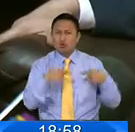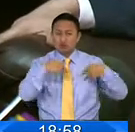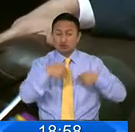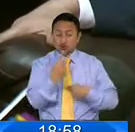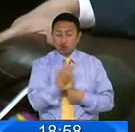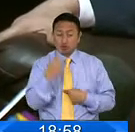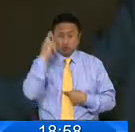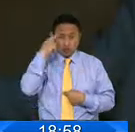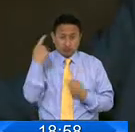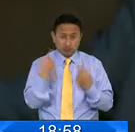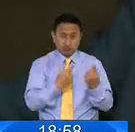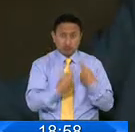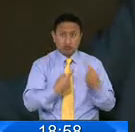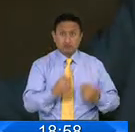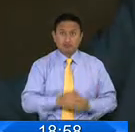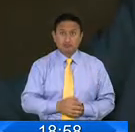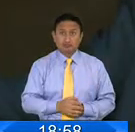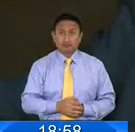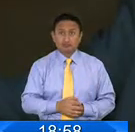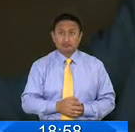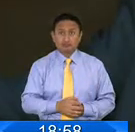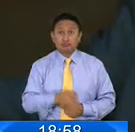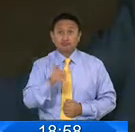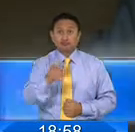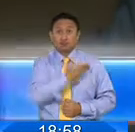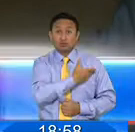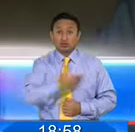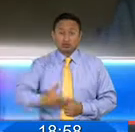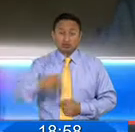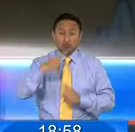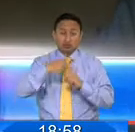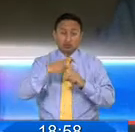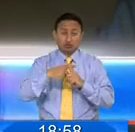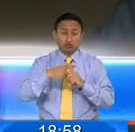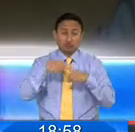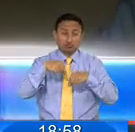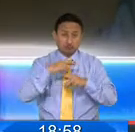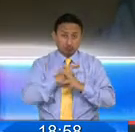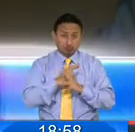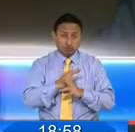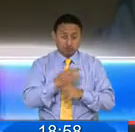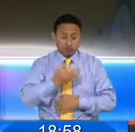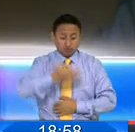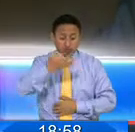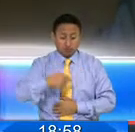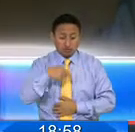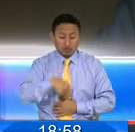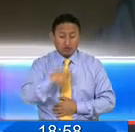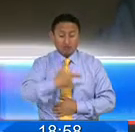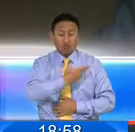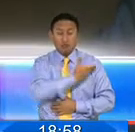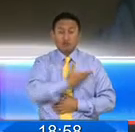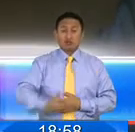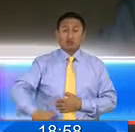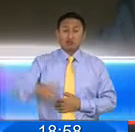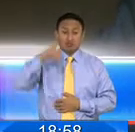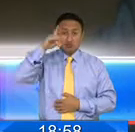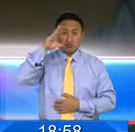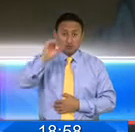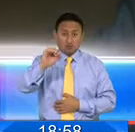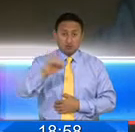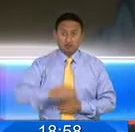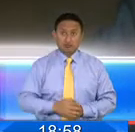y mi presidente reaccionó muy positivo le confirmó al presidente electo señor guillermo no